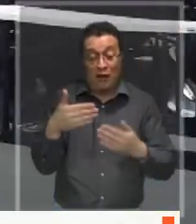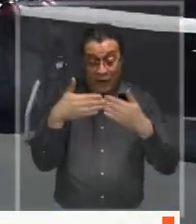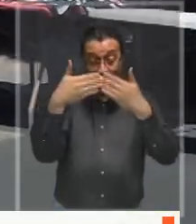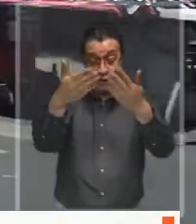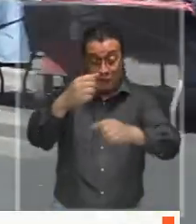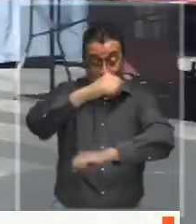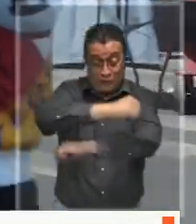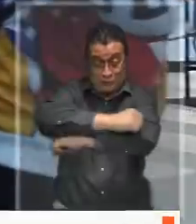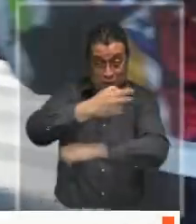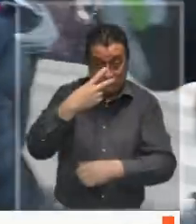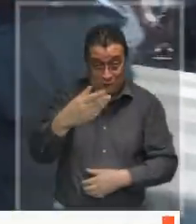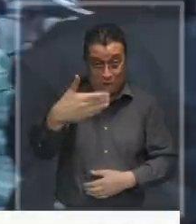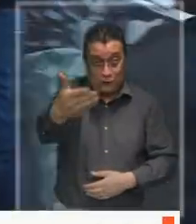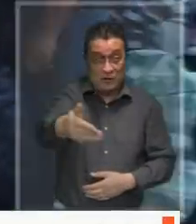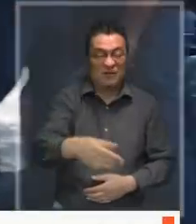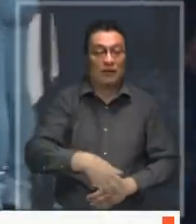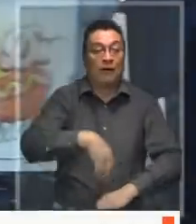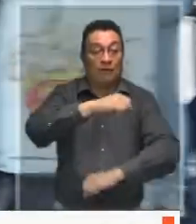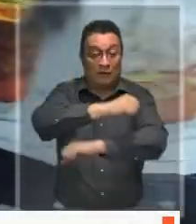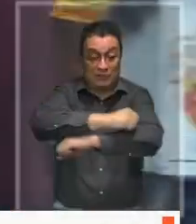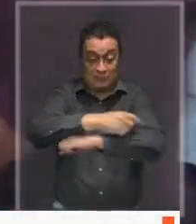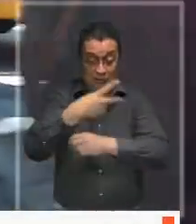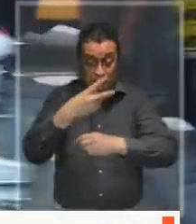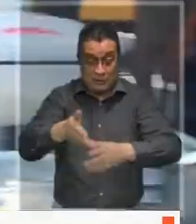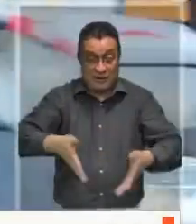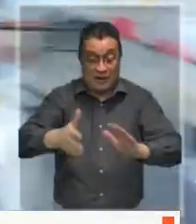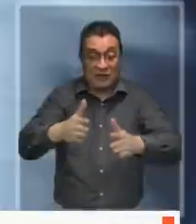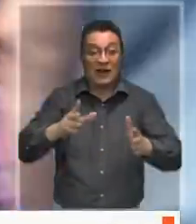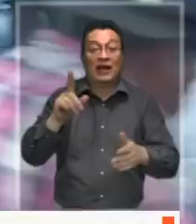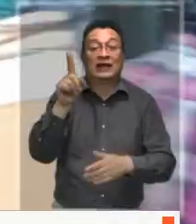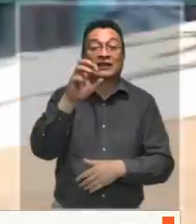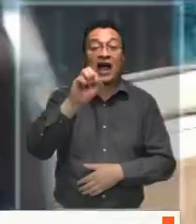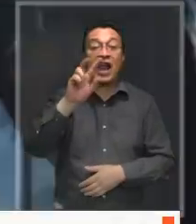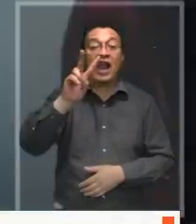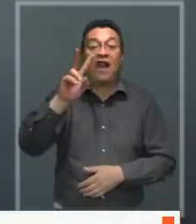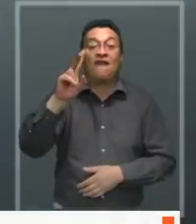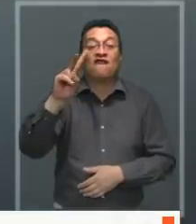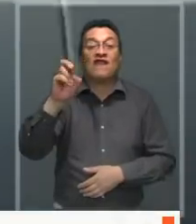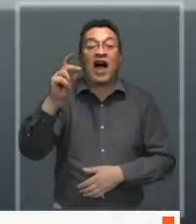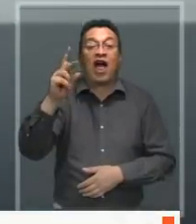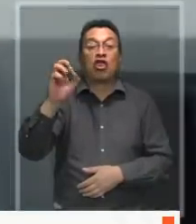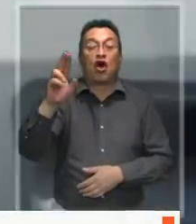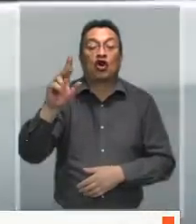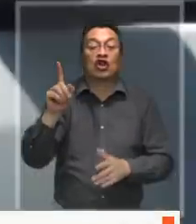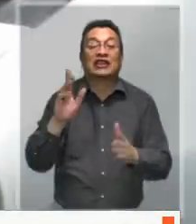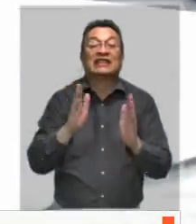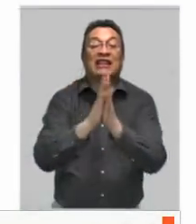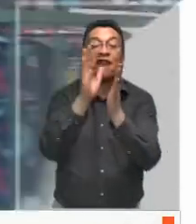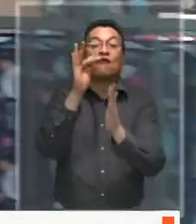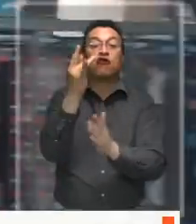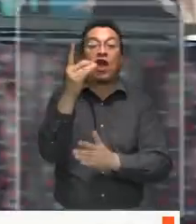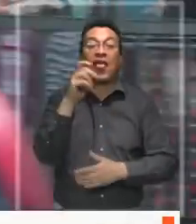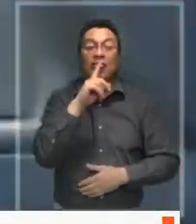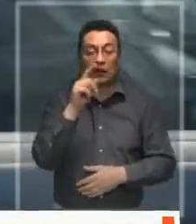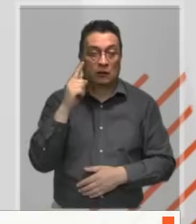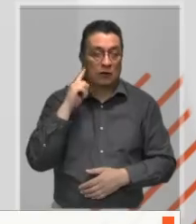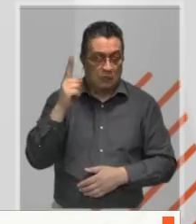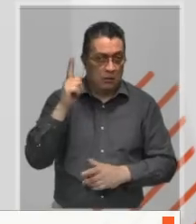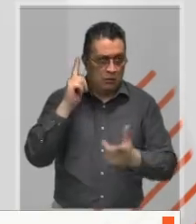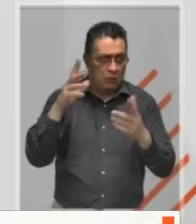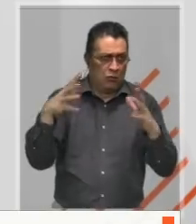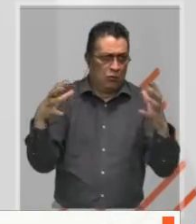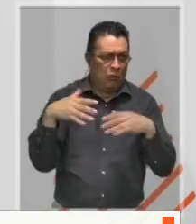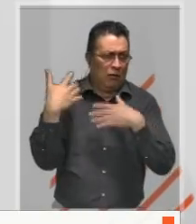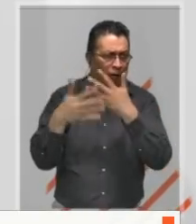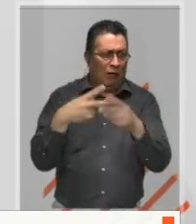ventana. Desde las ventanas que dan hacia la calle Salvador Sanfuentes, la ley de la calle se ha oído varias veces.